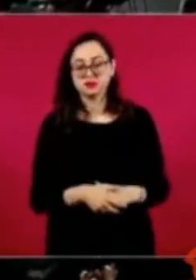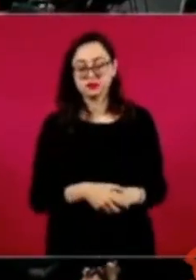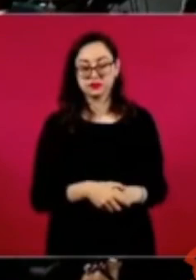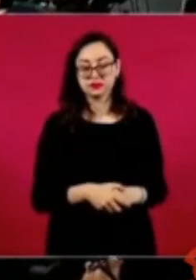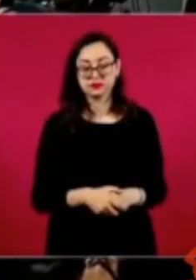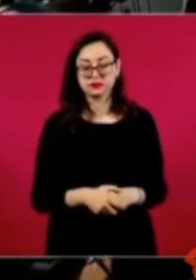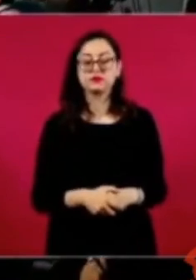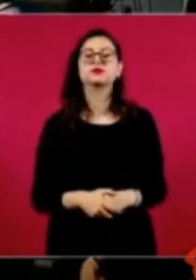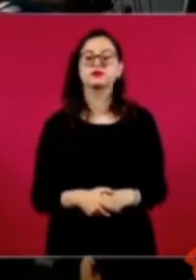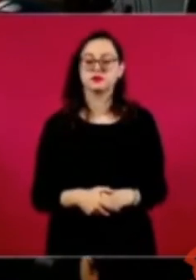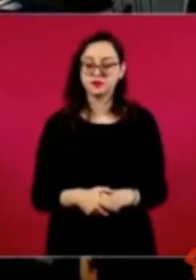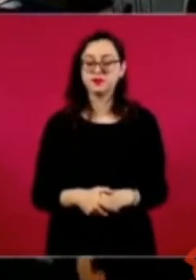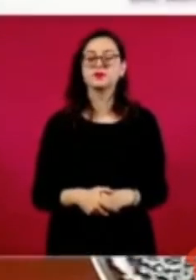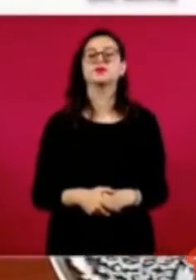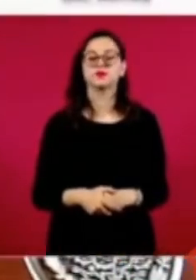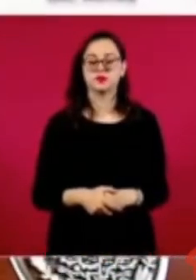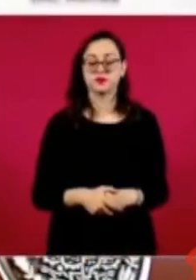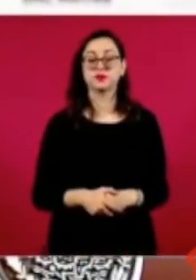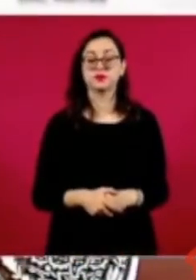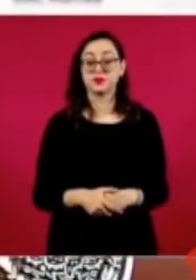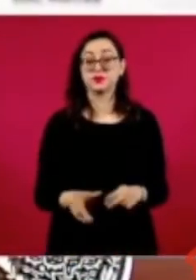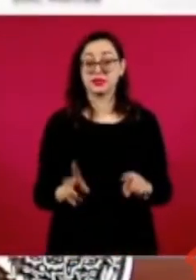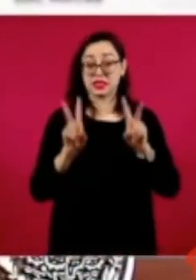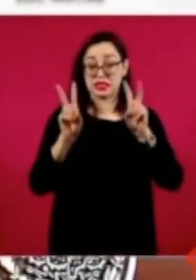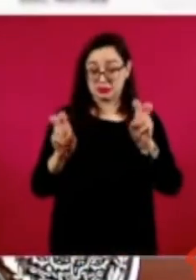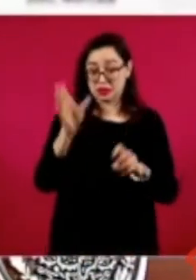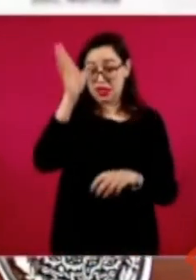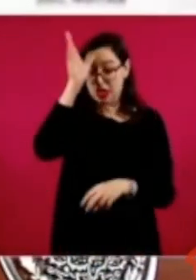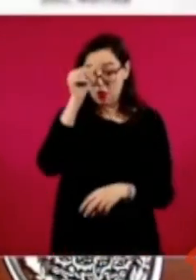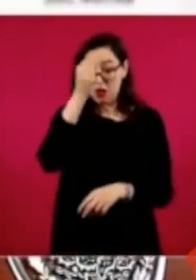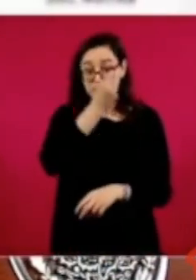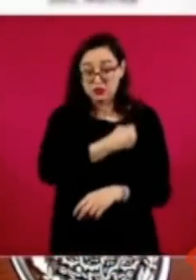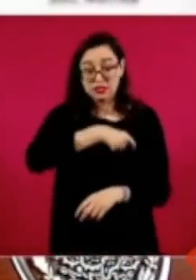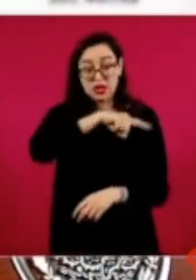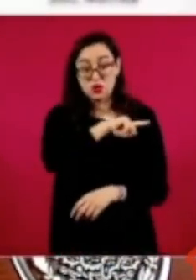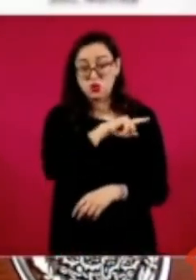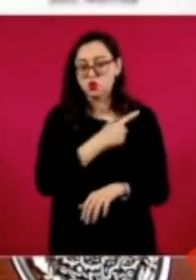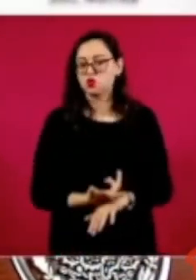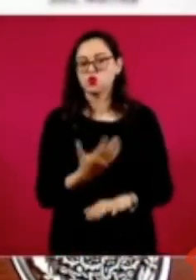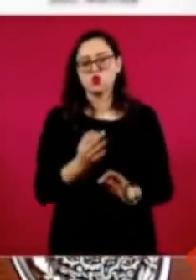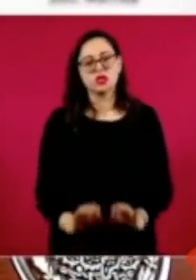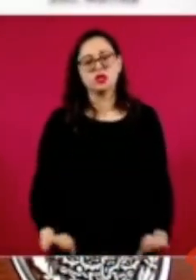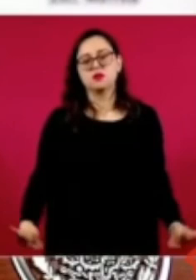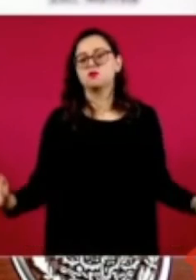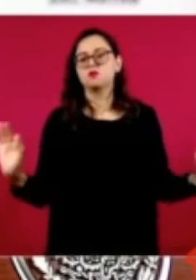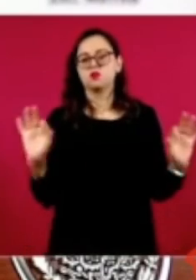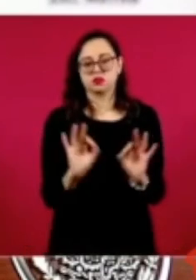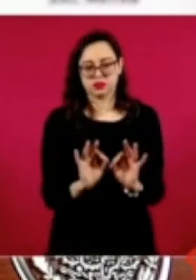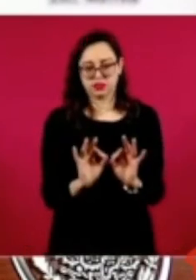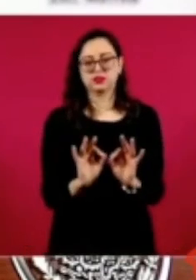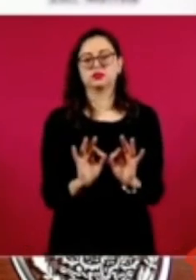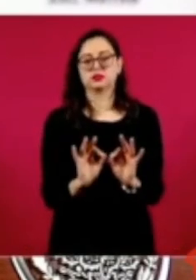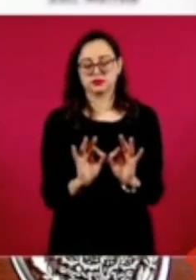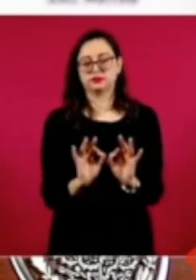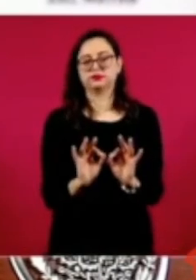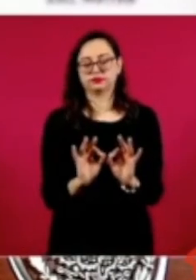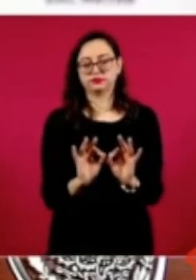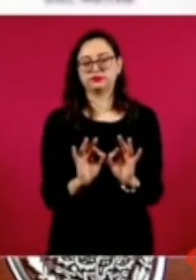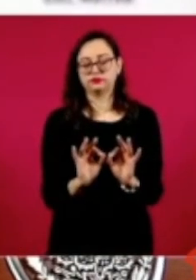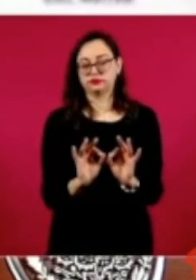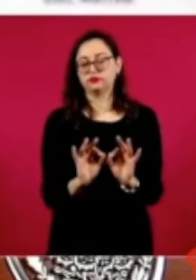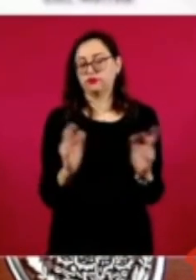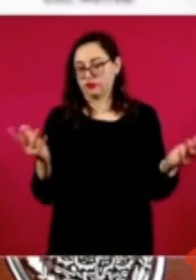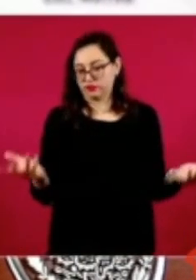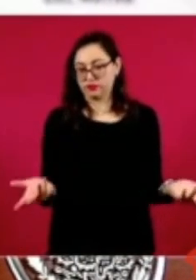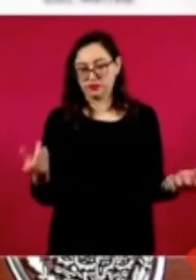Ah, sí, lo del convenio de salud, eso es muy importante. Se está avanzando para que